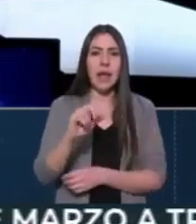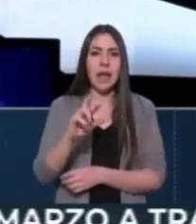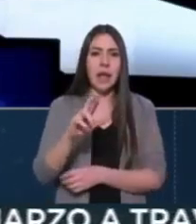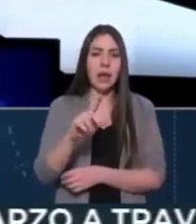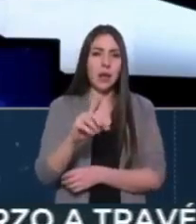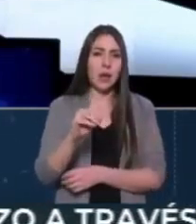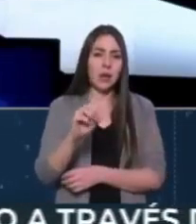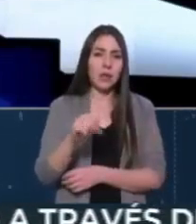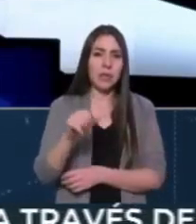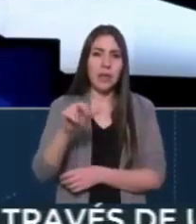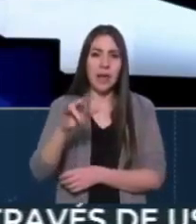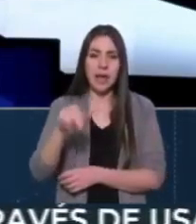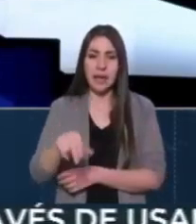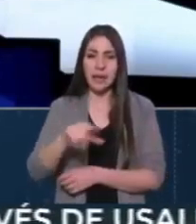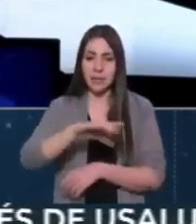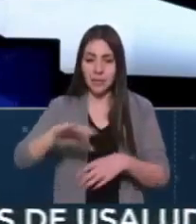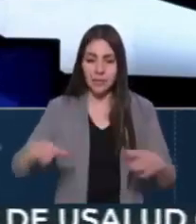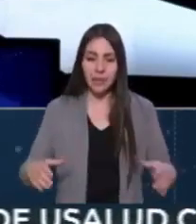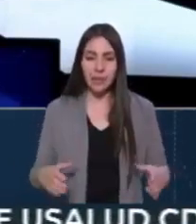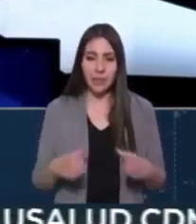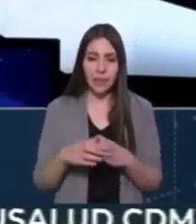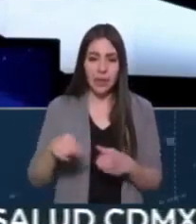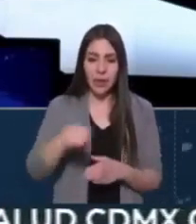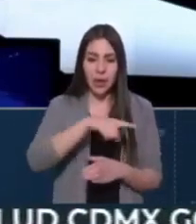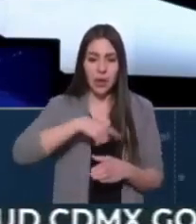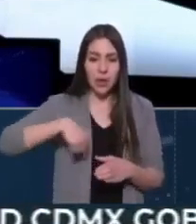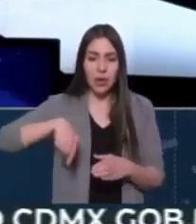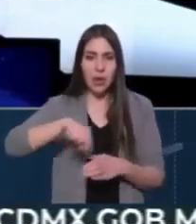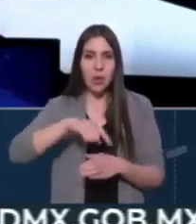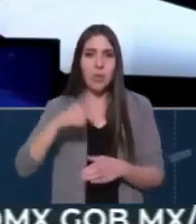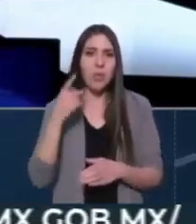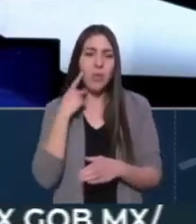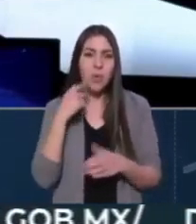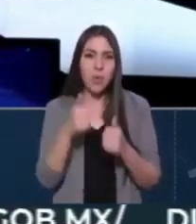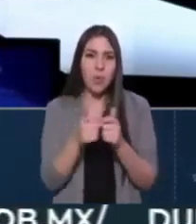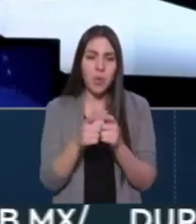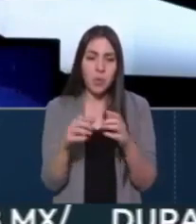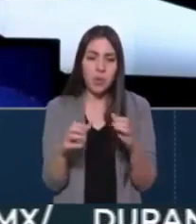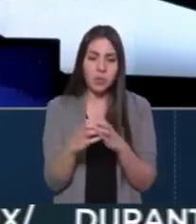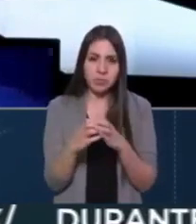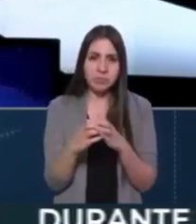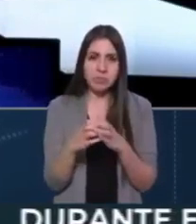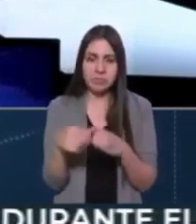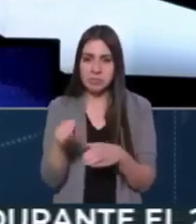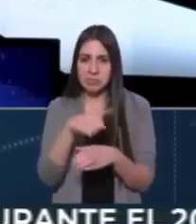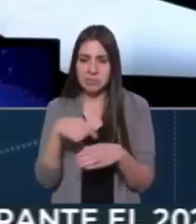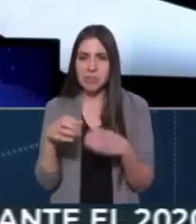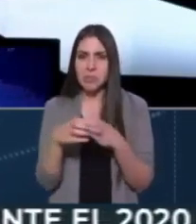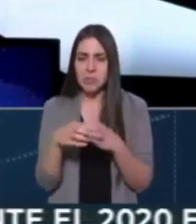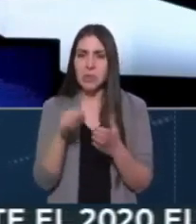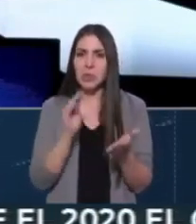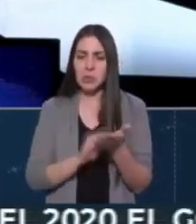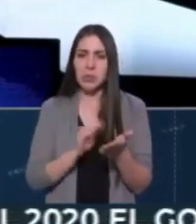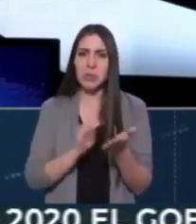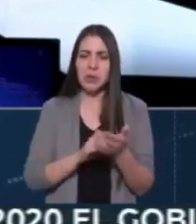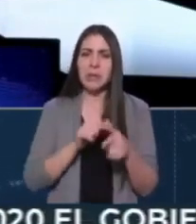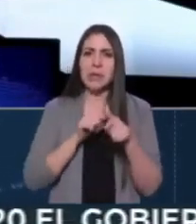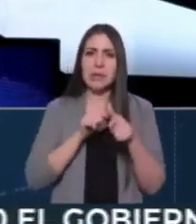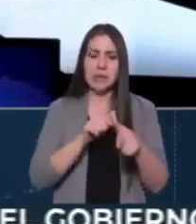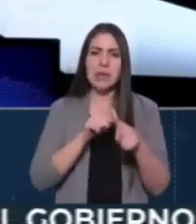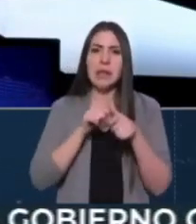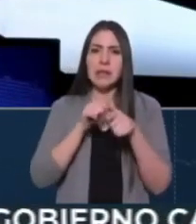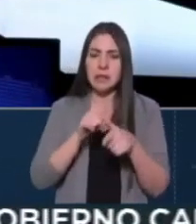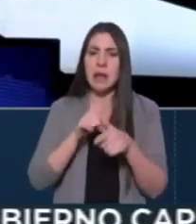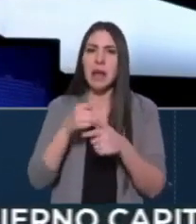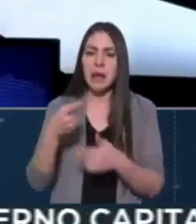grupo político de Borge sigue, por cierto, muy activo en no solamente el Poder Judicial